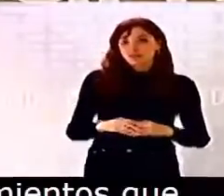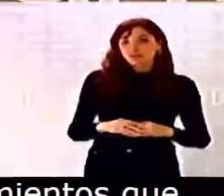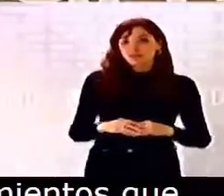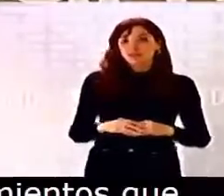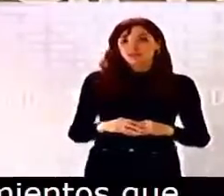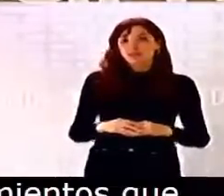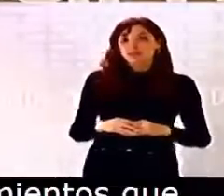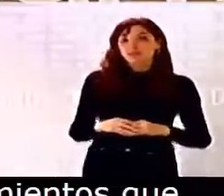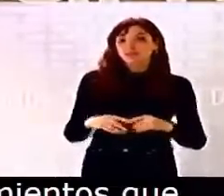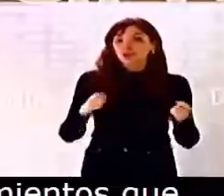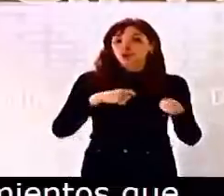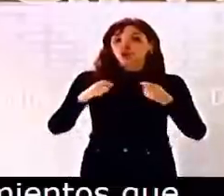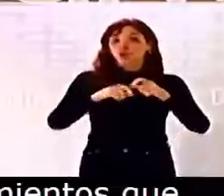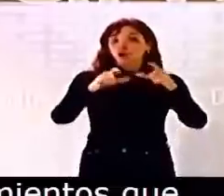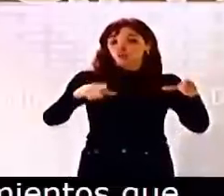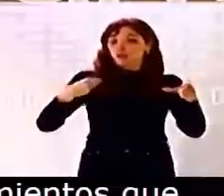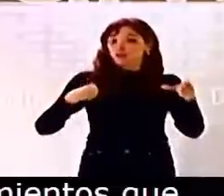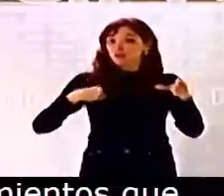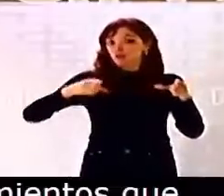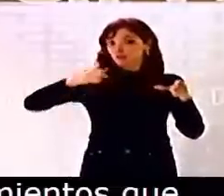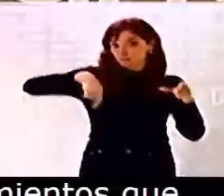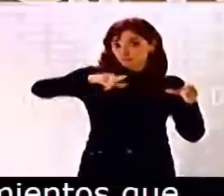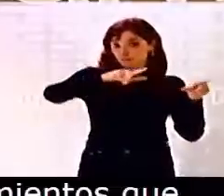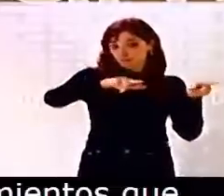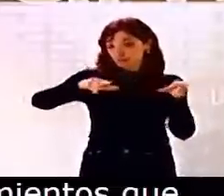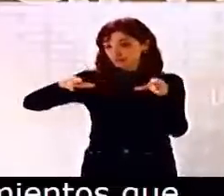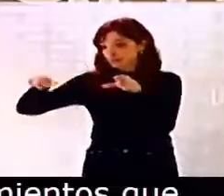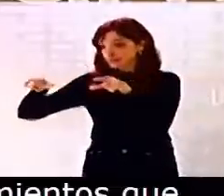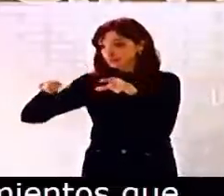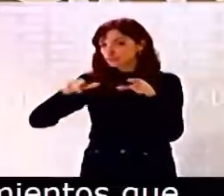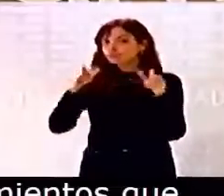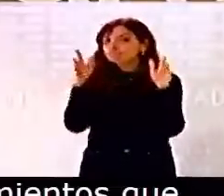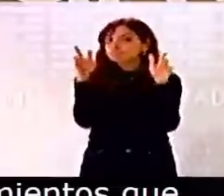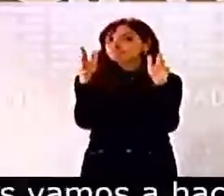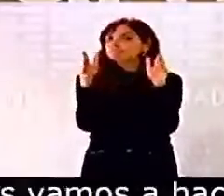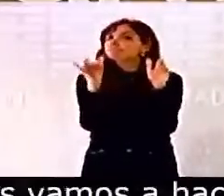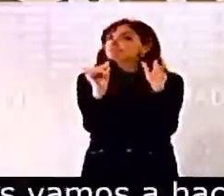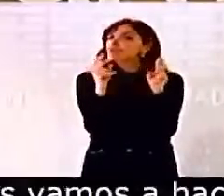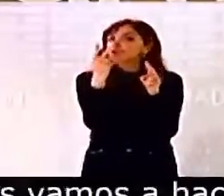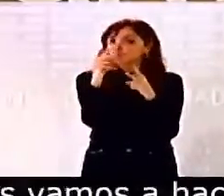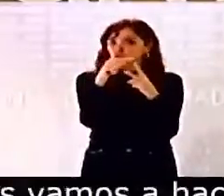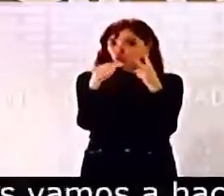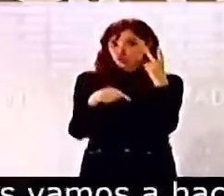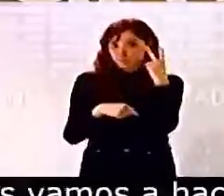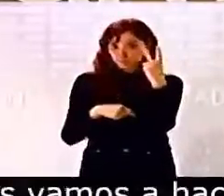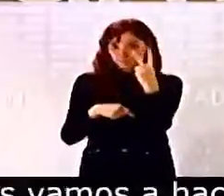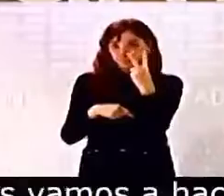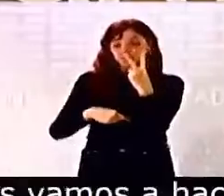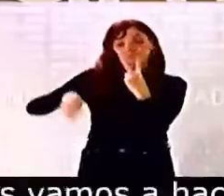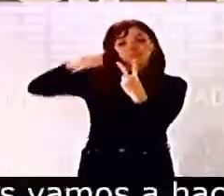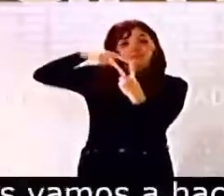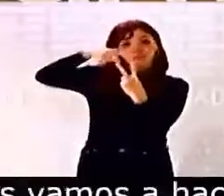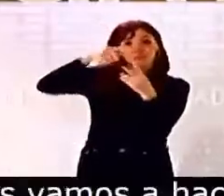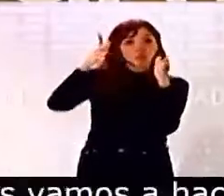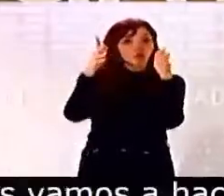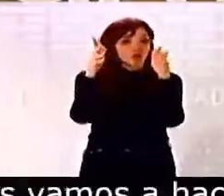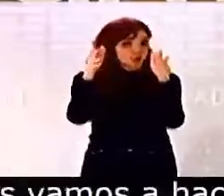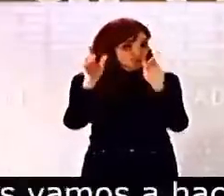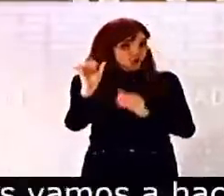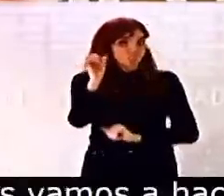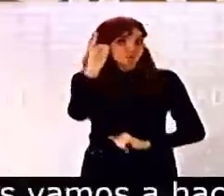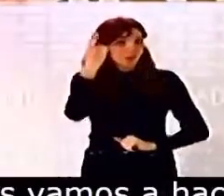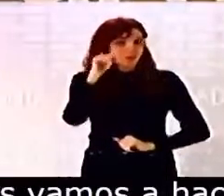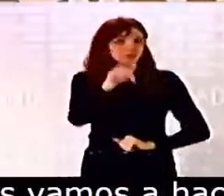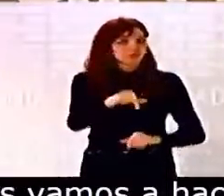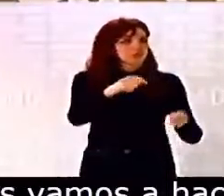Y para estos comercios vamos a hacer dos recomendaciones. Primera recomendación, para esto